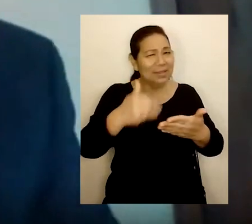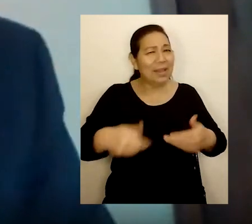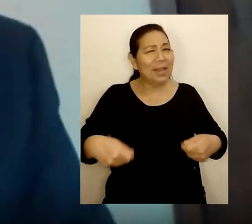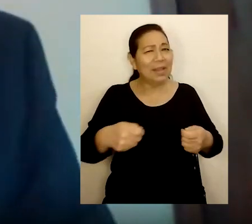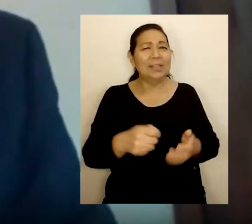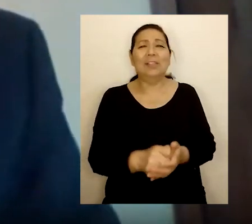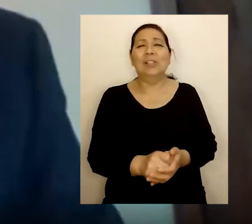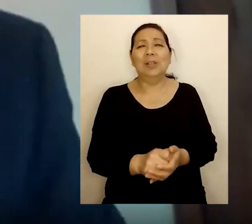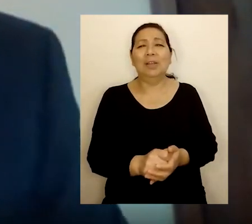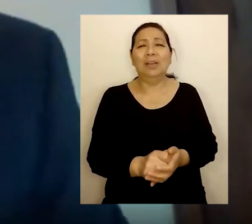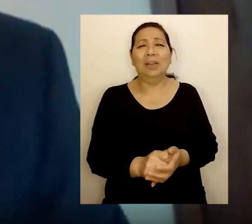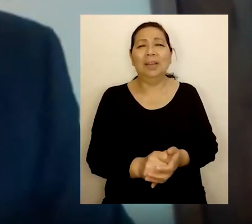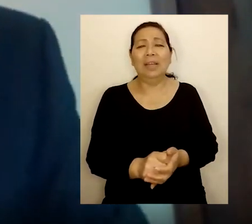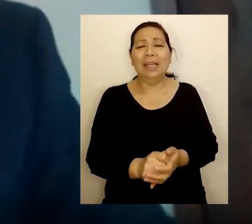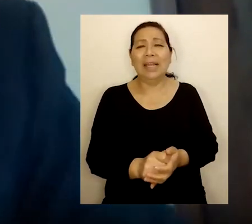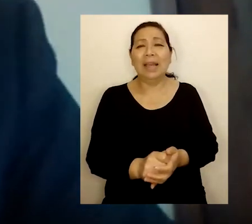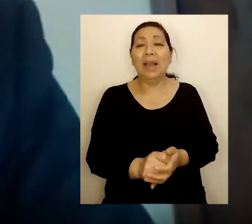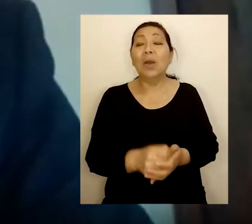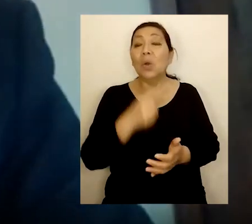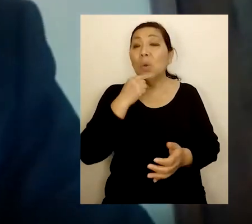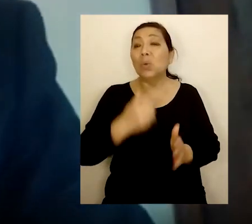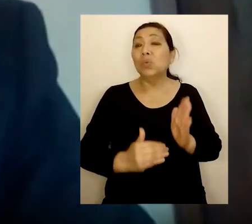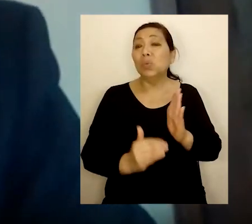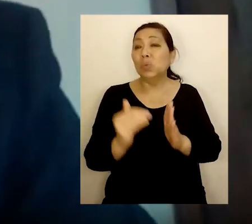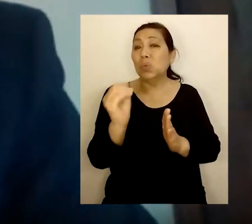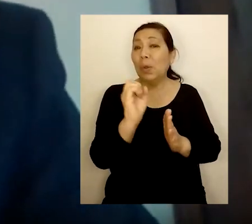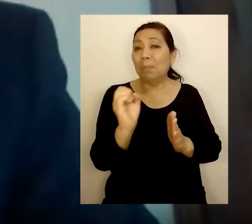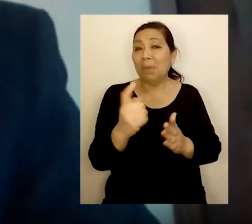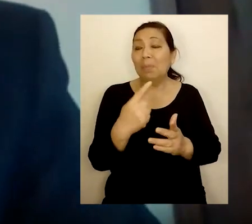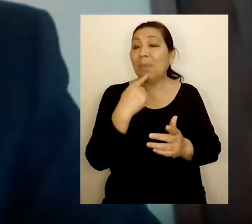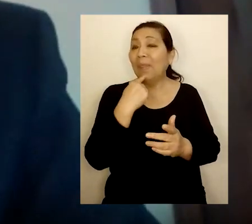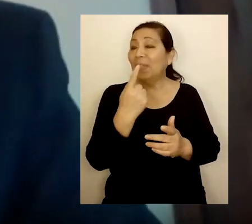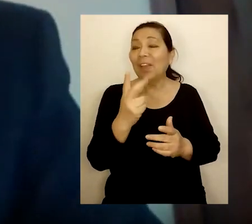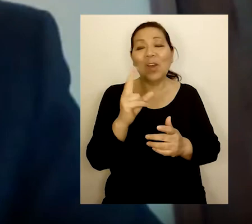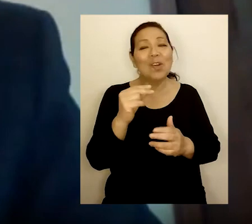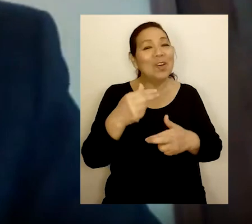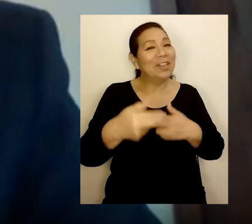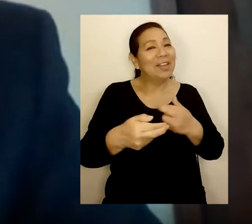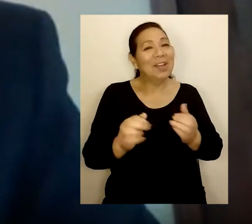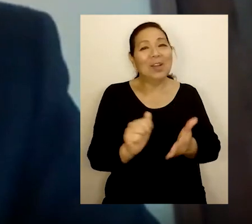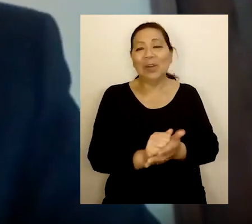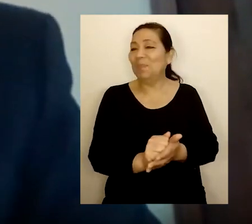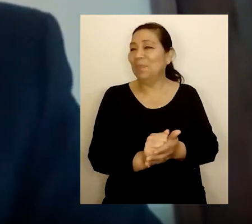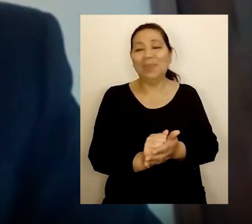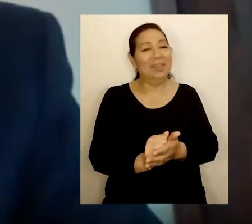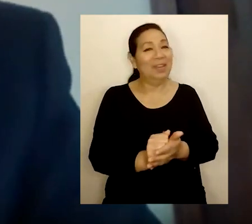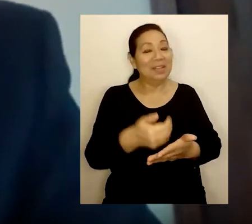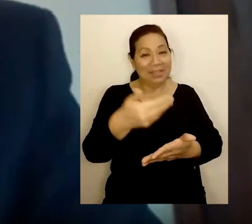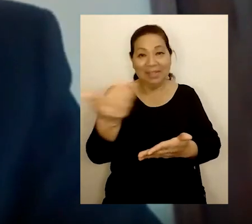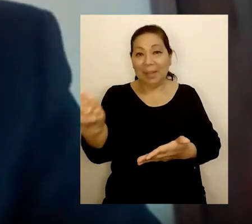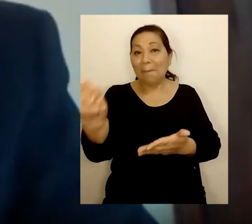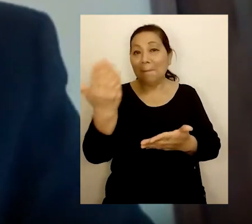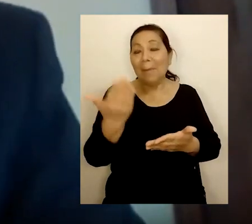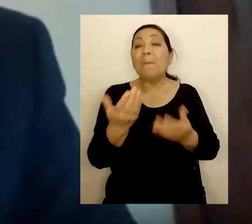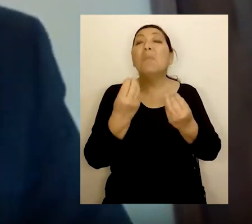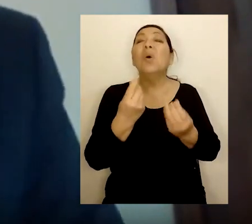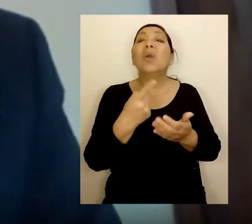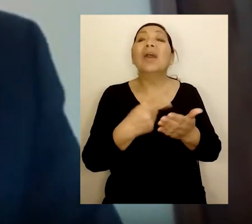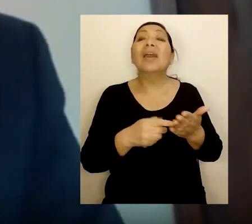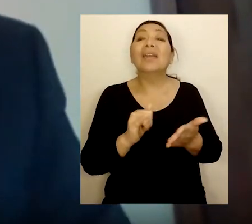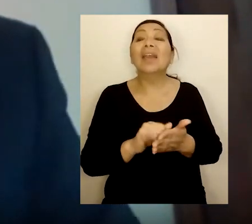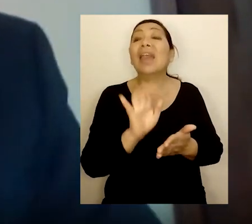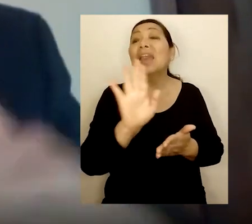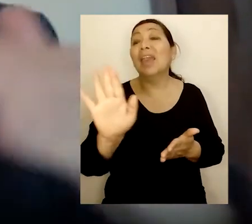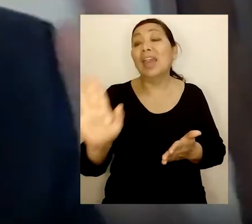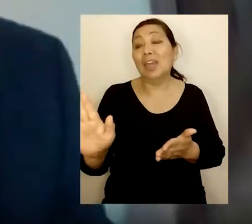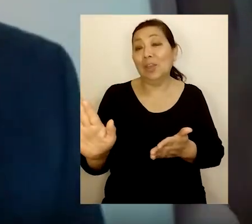gasto. Y la Corte Suprema declaró improcedente ese pedido. ¿Por qué? Porque